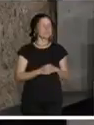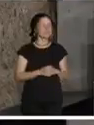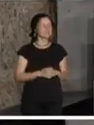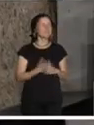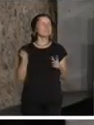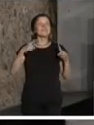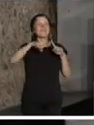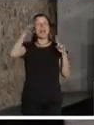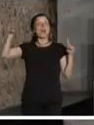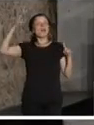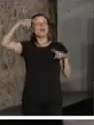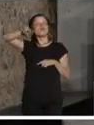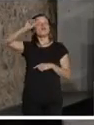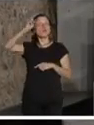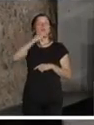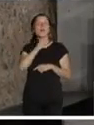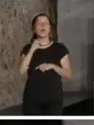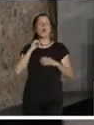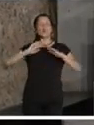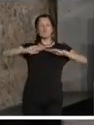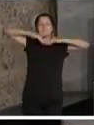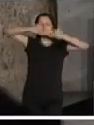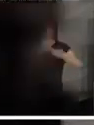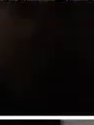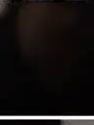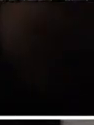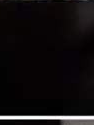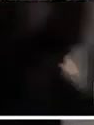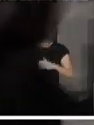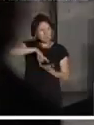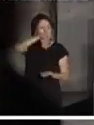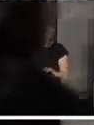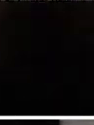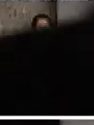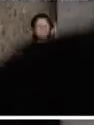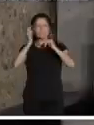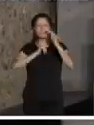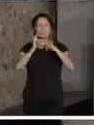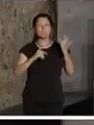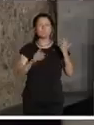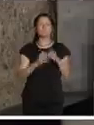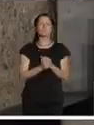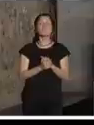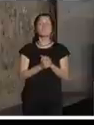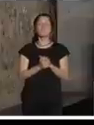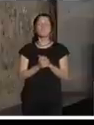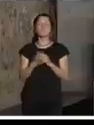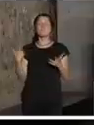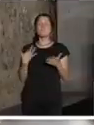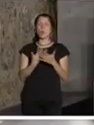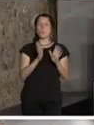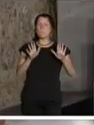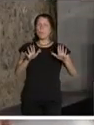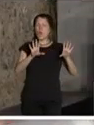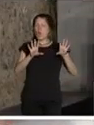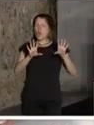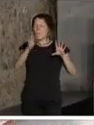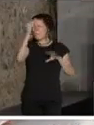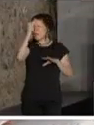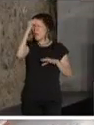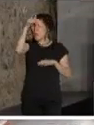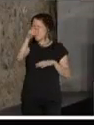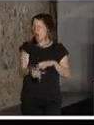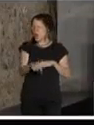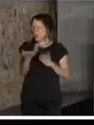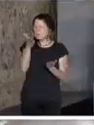la plaza de toros de badajoz se derribó se derribó para dar lugar a esto y por el camino se quiso enterrar la memoria de lo que pasó